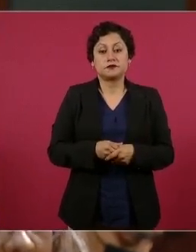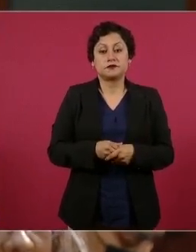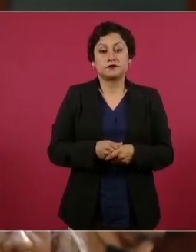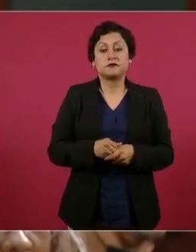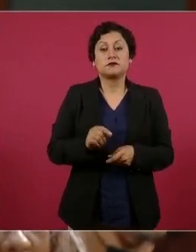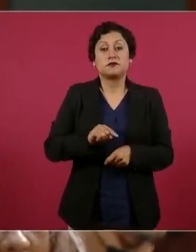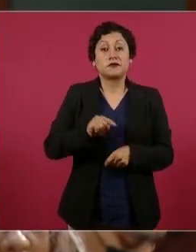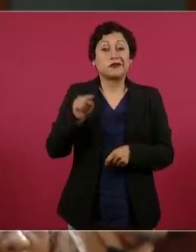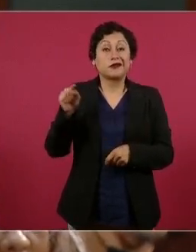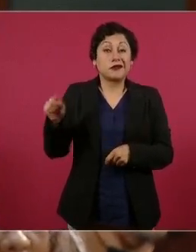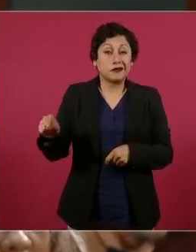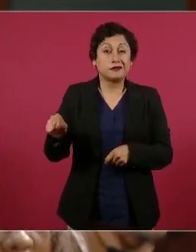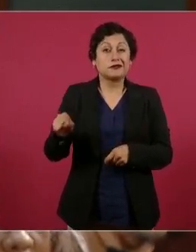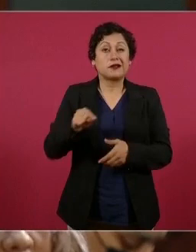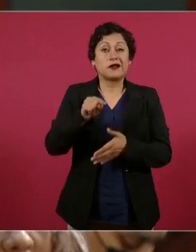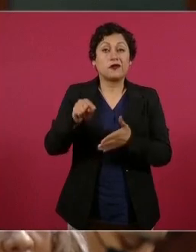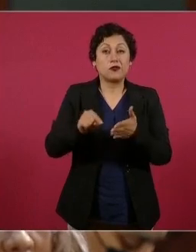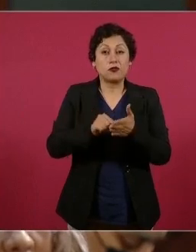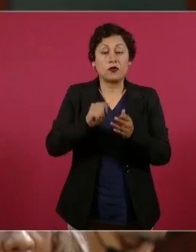turística